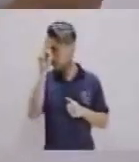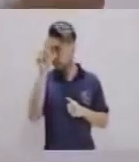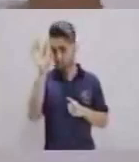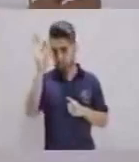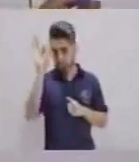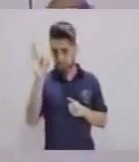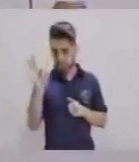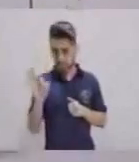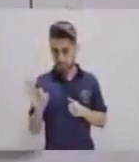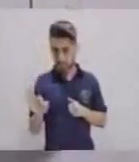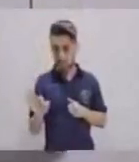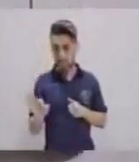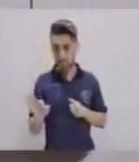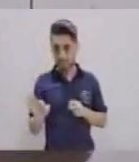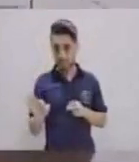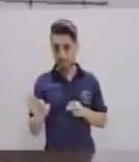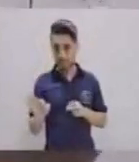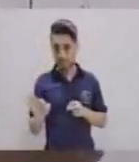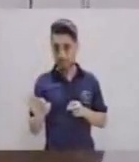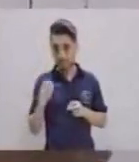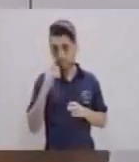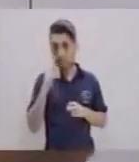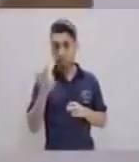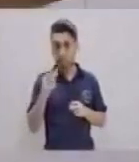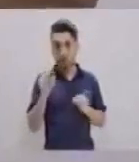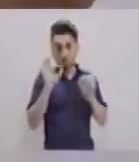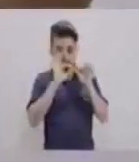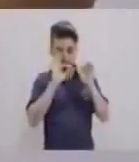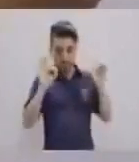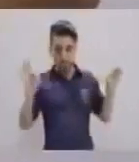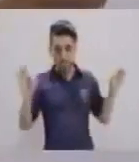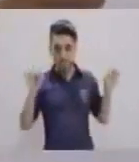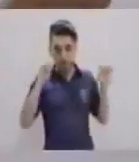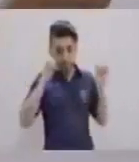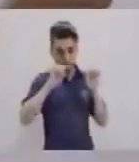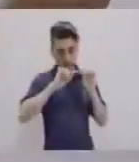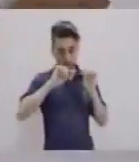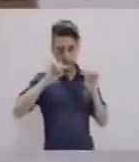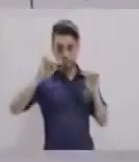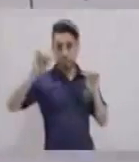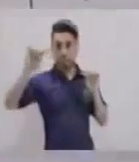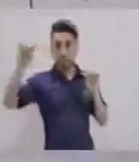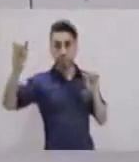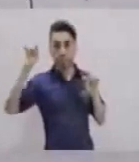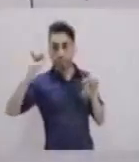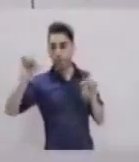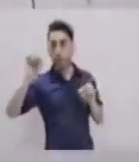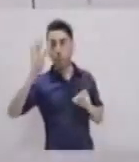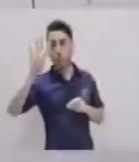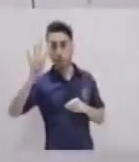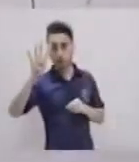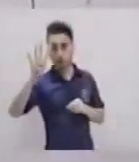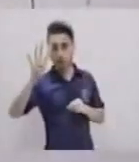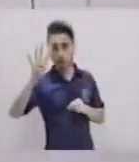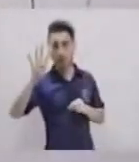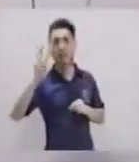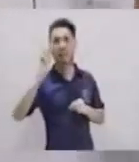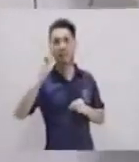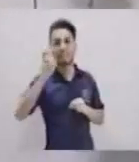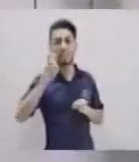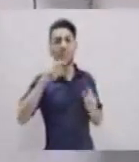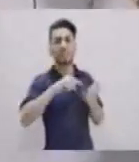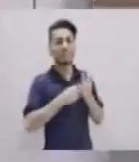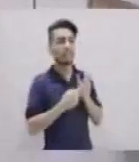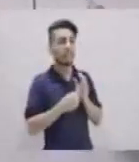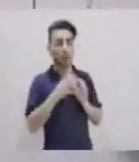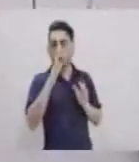caso vertical, va a ser una recta que pasa por el punto 4. Y eso